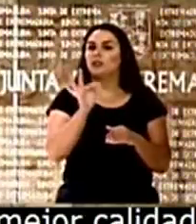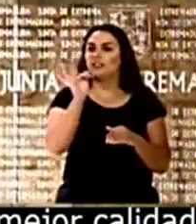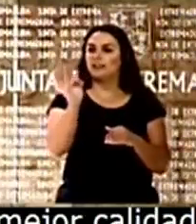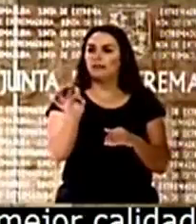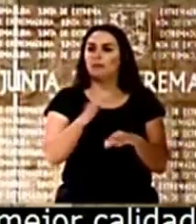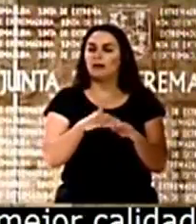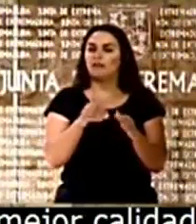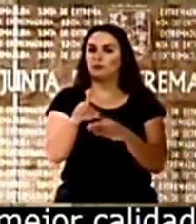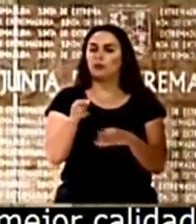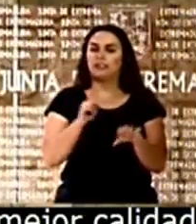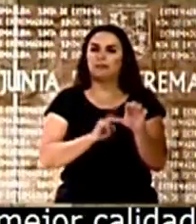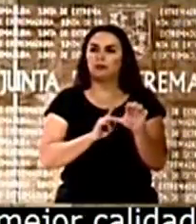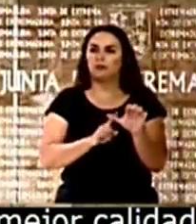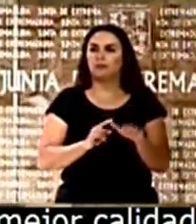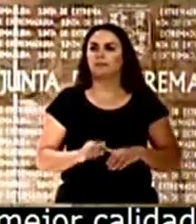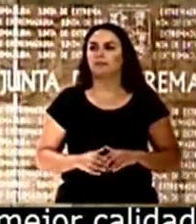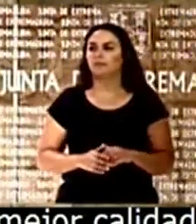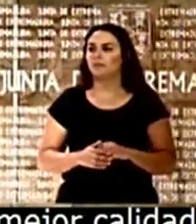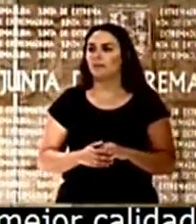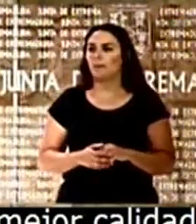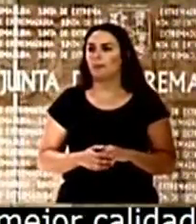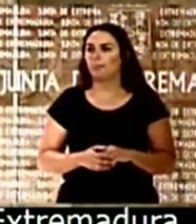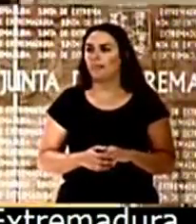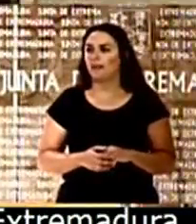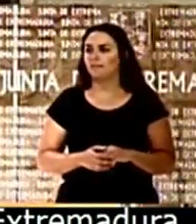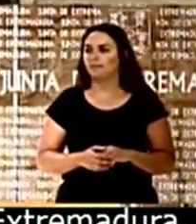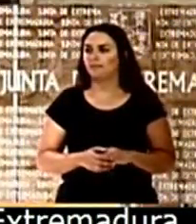para el futuro en Extremadura.